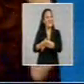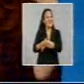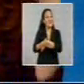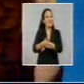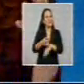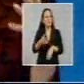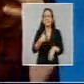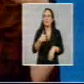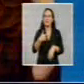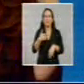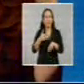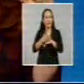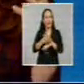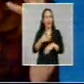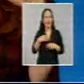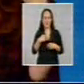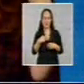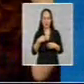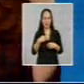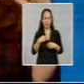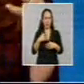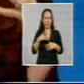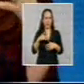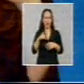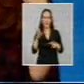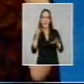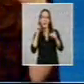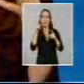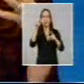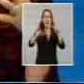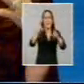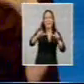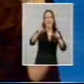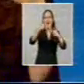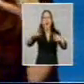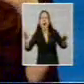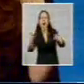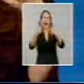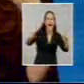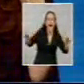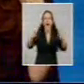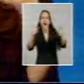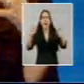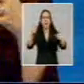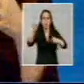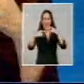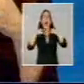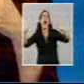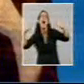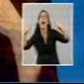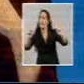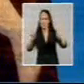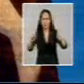y sentía las consignas, no era gente gritando.